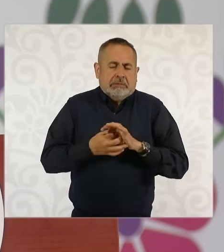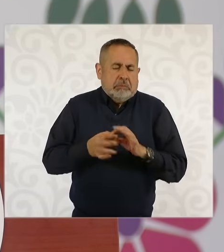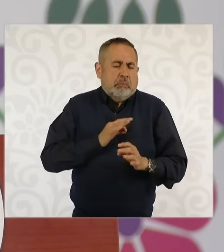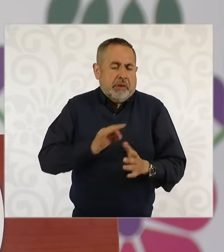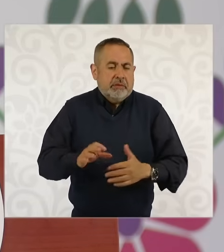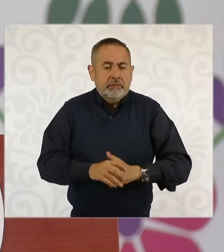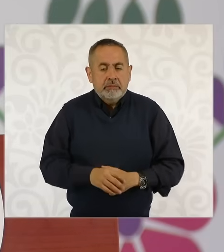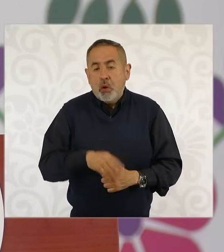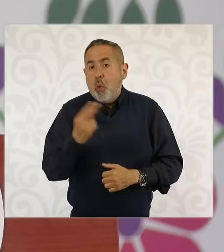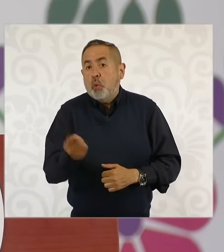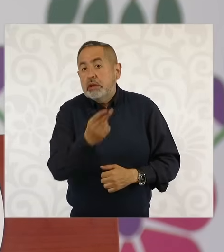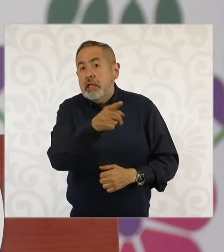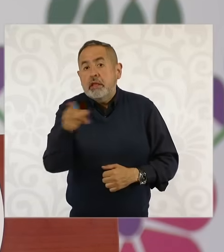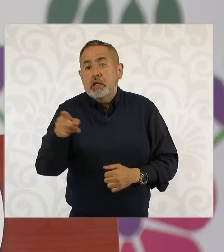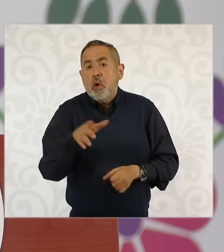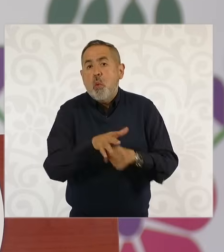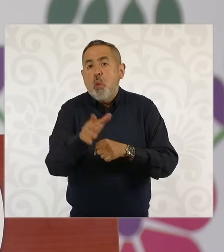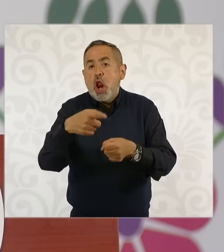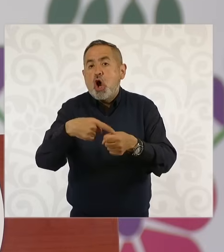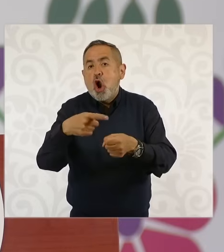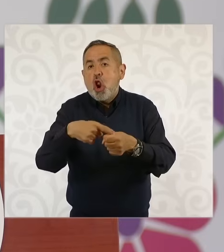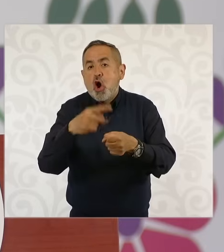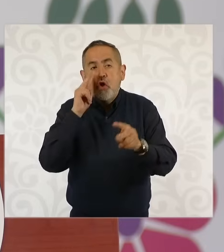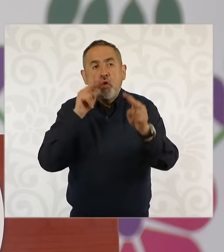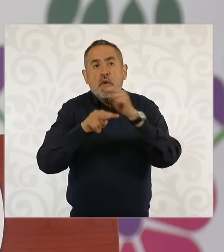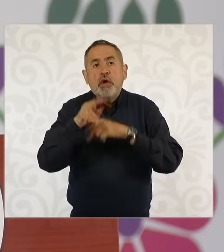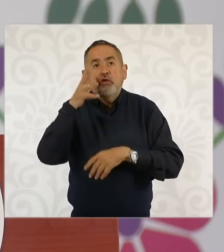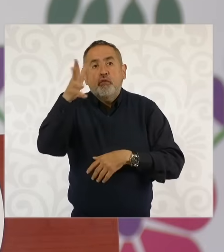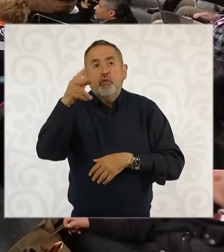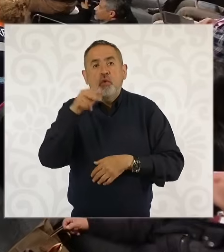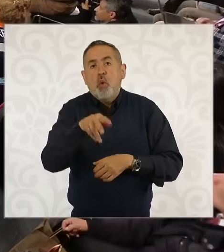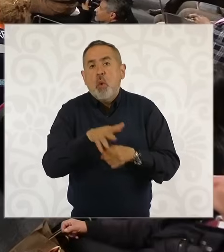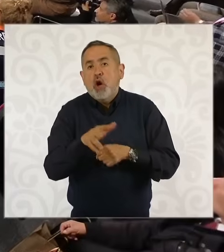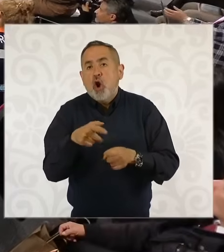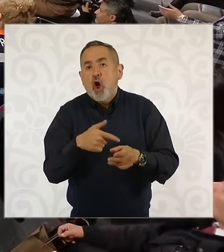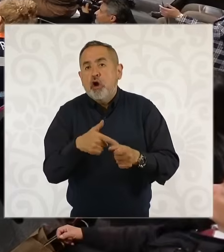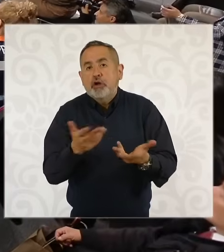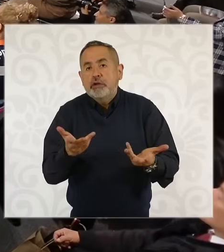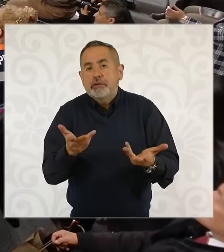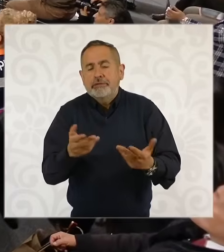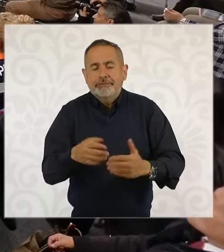¿Y ustedes? ¿De qué color ver su futuro? Muchas gracias.